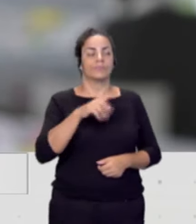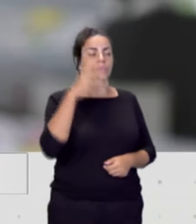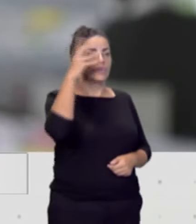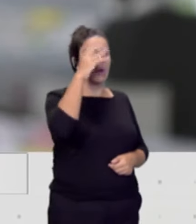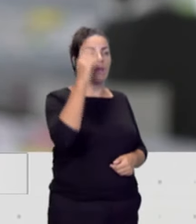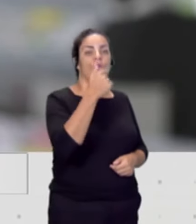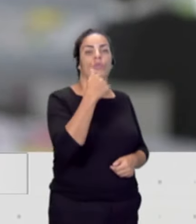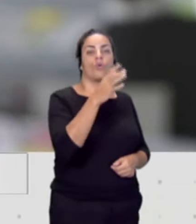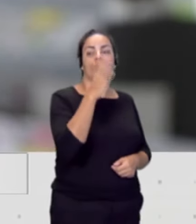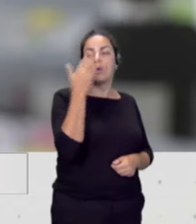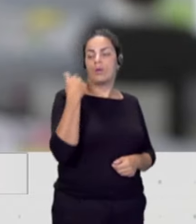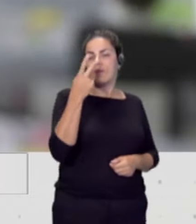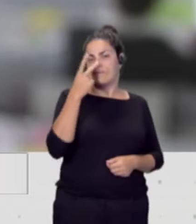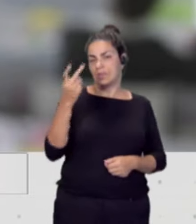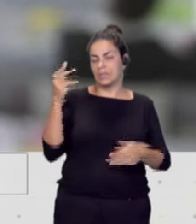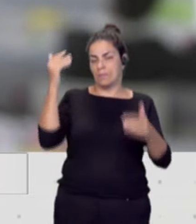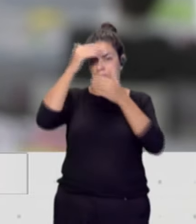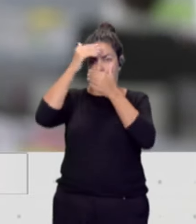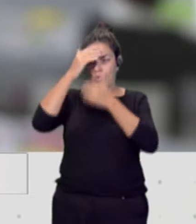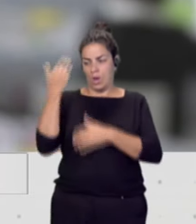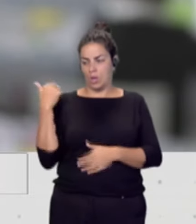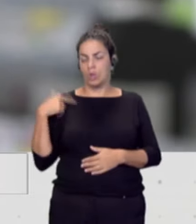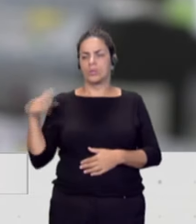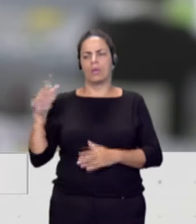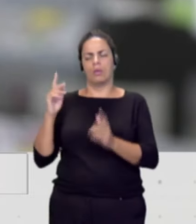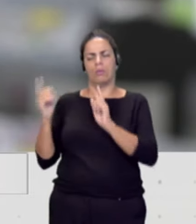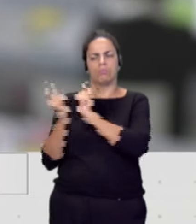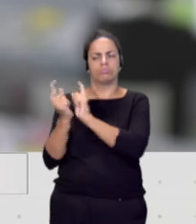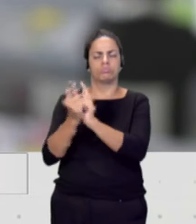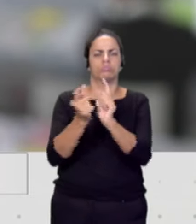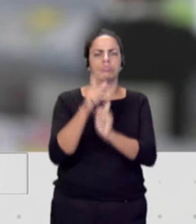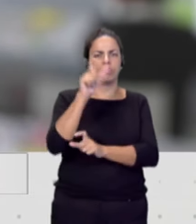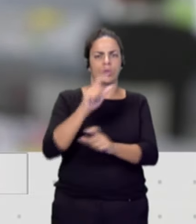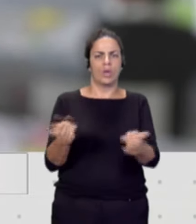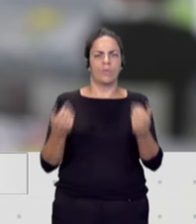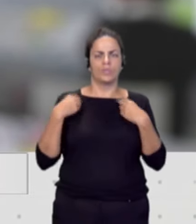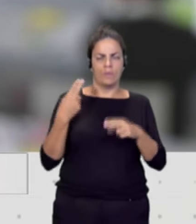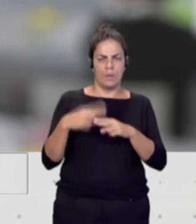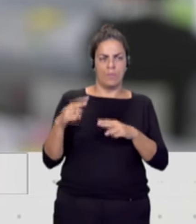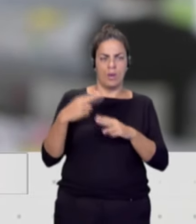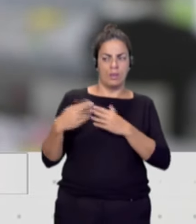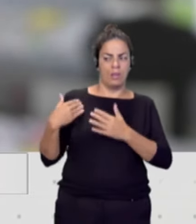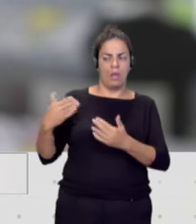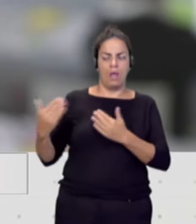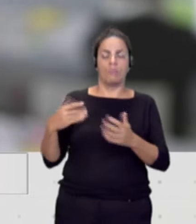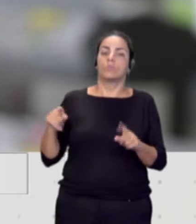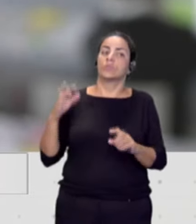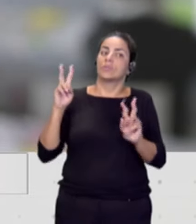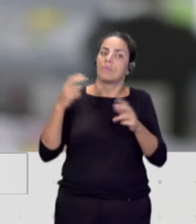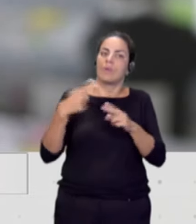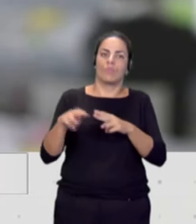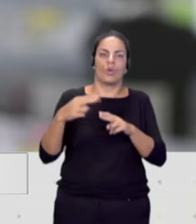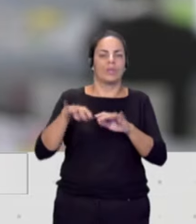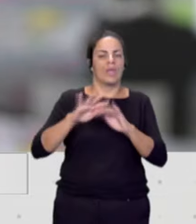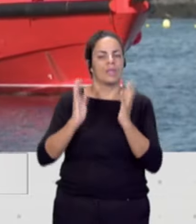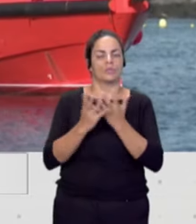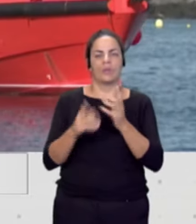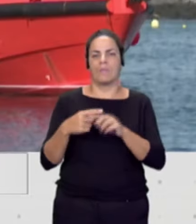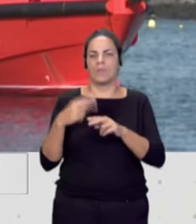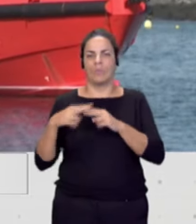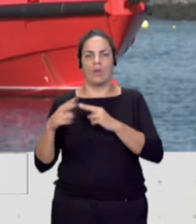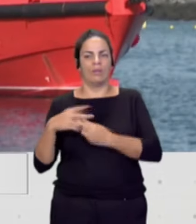Clavijo, el presidente, a Marruecos, donde se ha entrevistado ahí con responsables políticos. Bueno, pues eso tiene que haber. Eso es políticas internacionales, políticas de coordinación, de